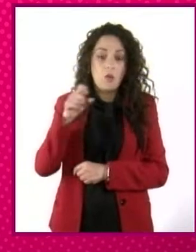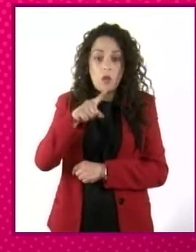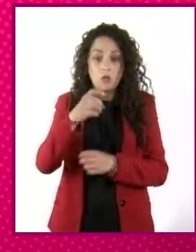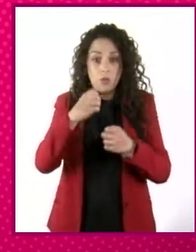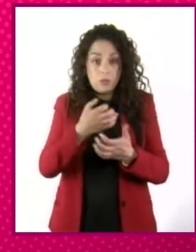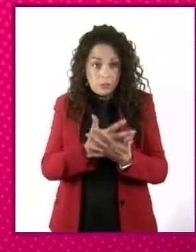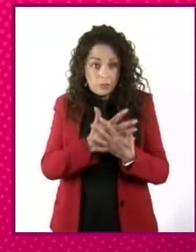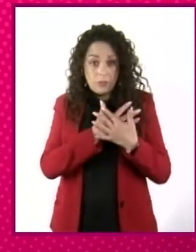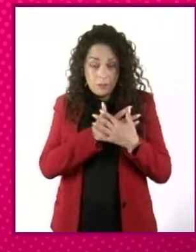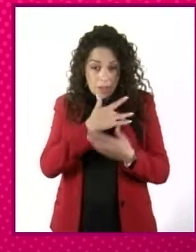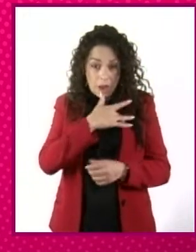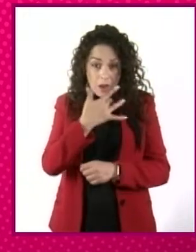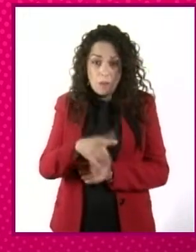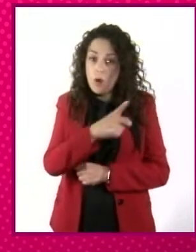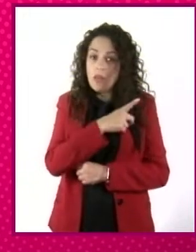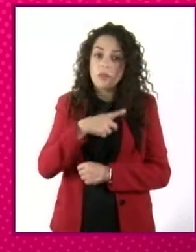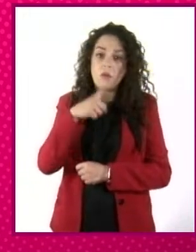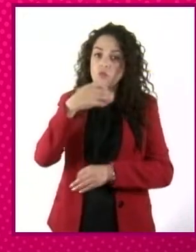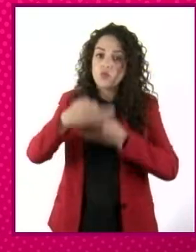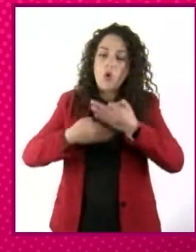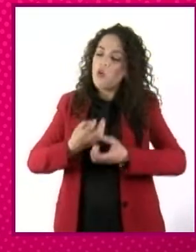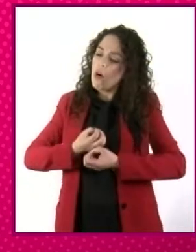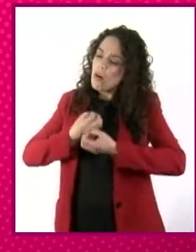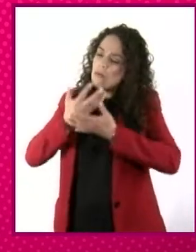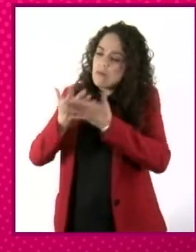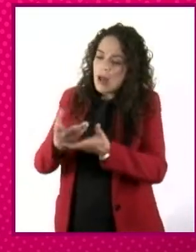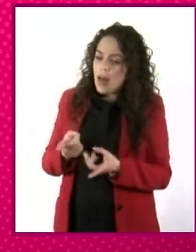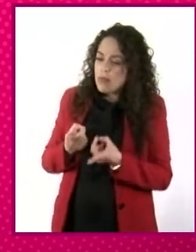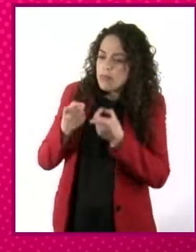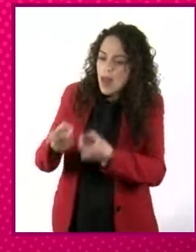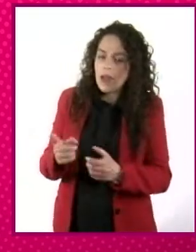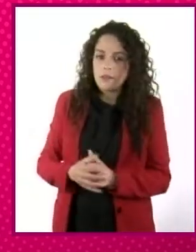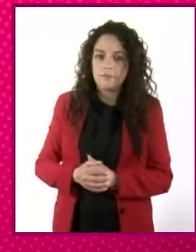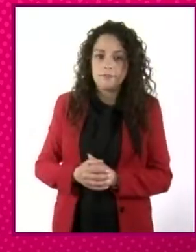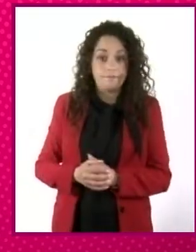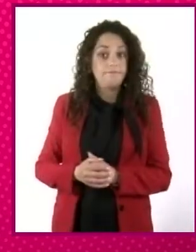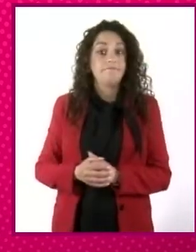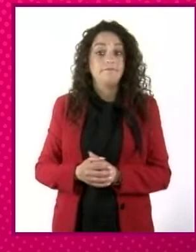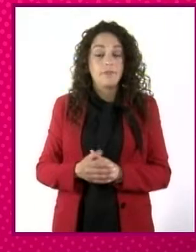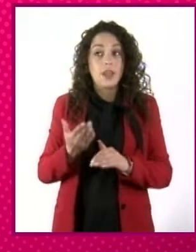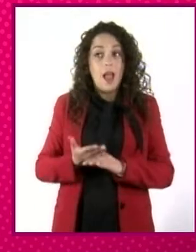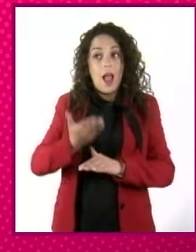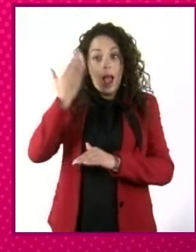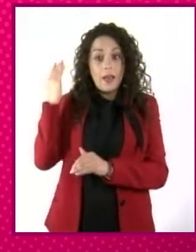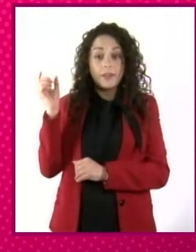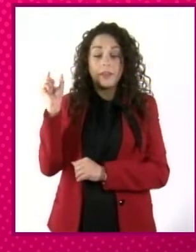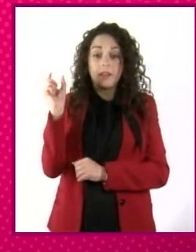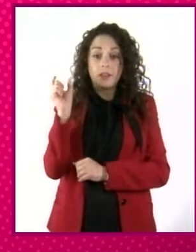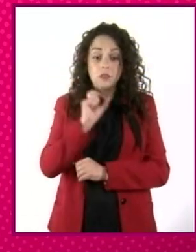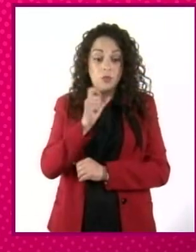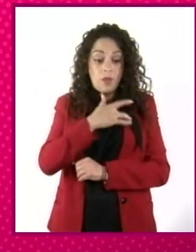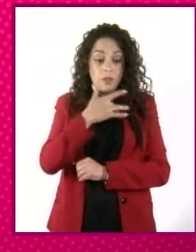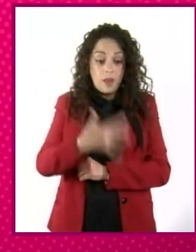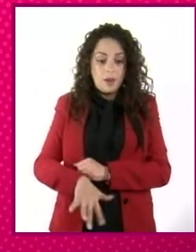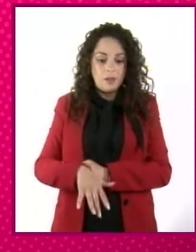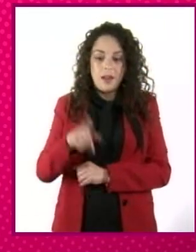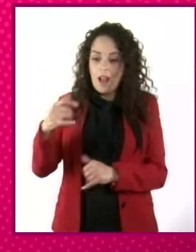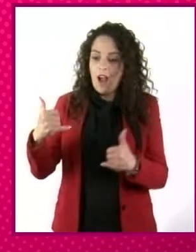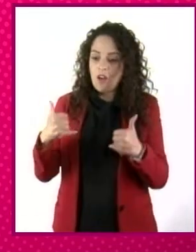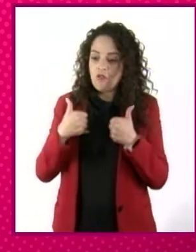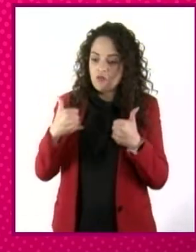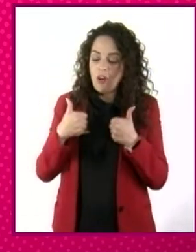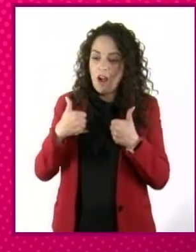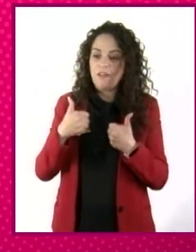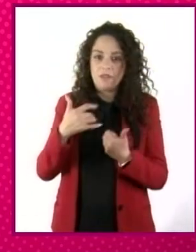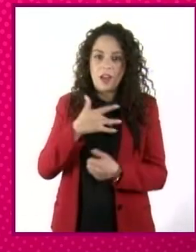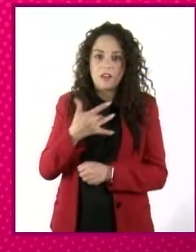totalmente. Antes la gente se convertía en adulta o eran percibidas como adultas desde muy joven, ¿cierto? Como antes la gente se casaba a